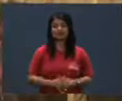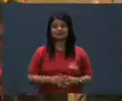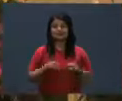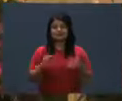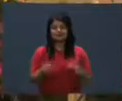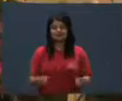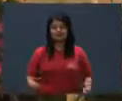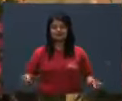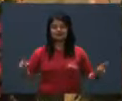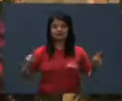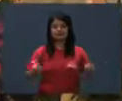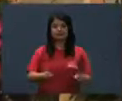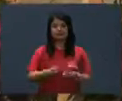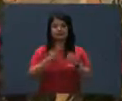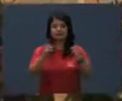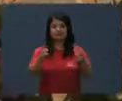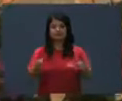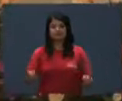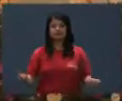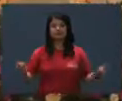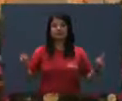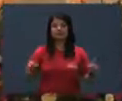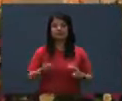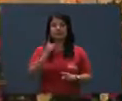Señor Cristo,